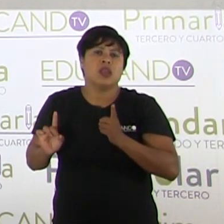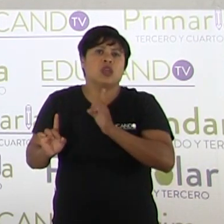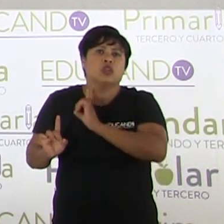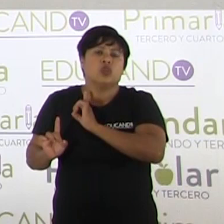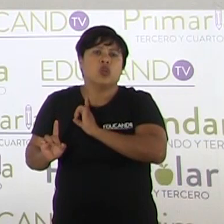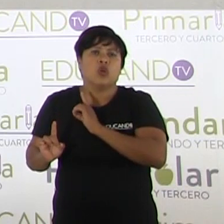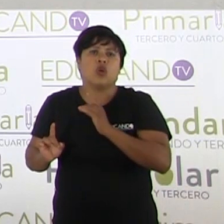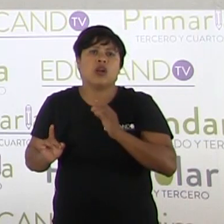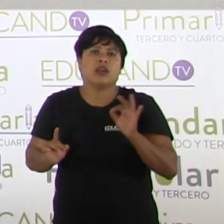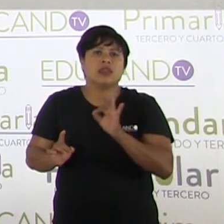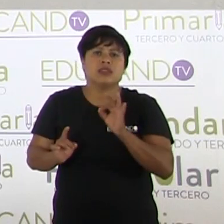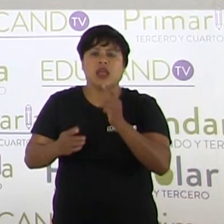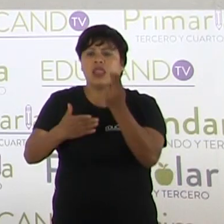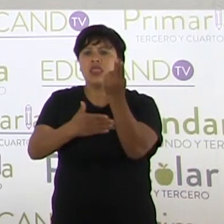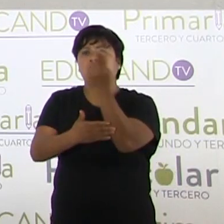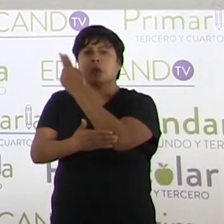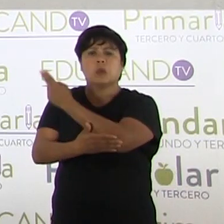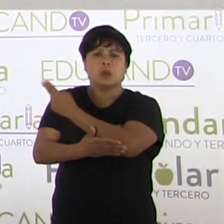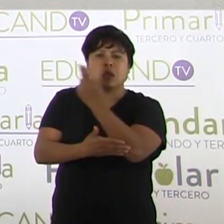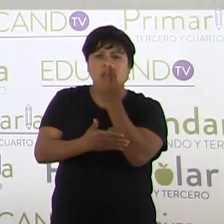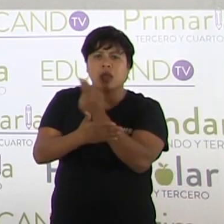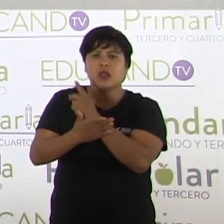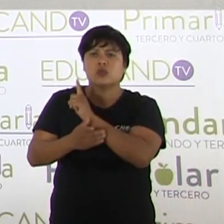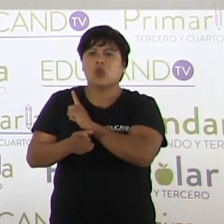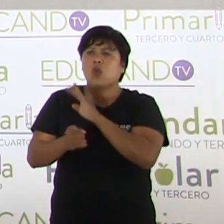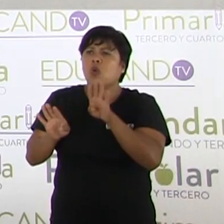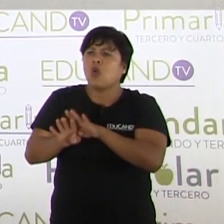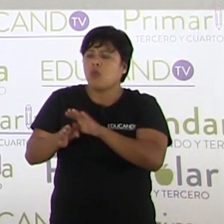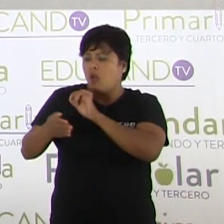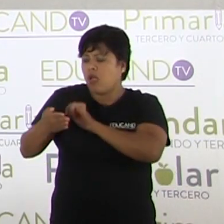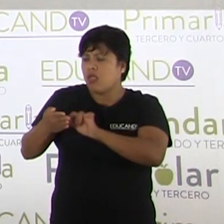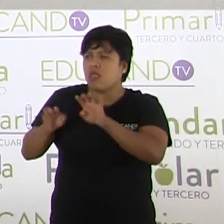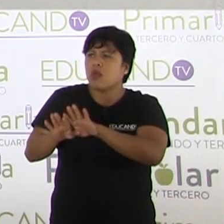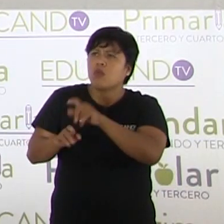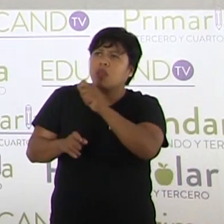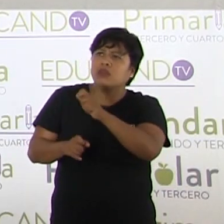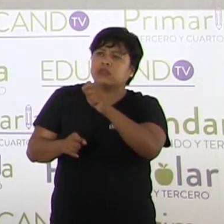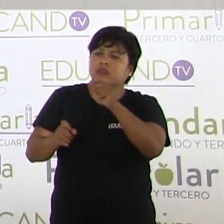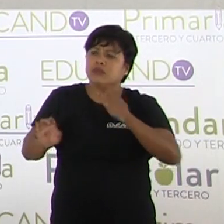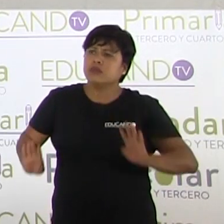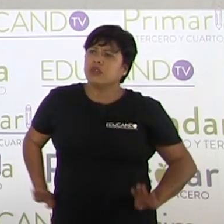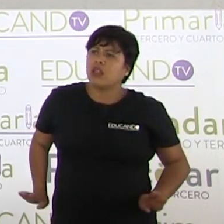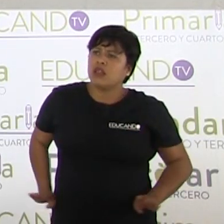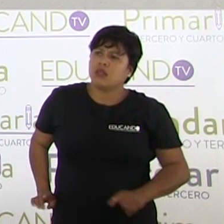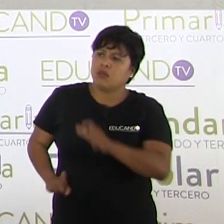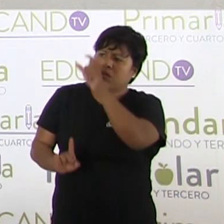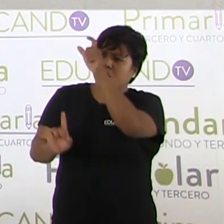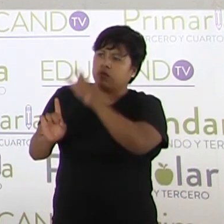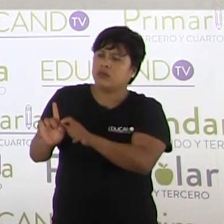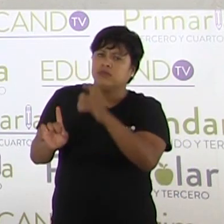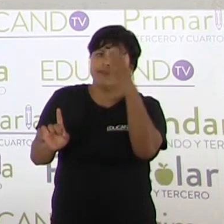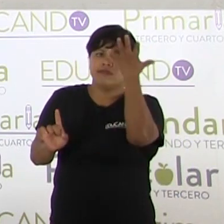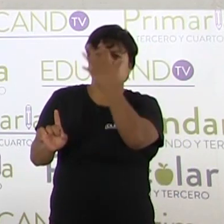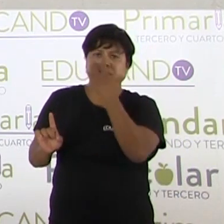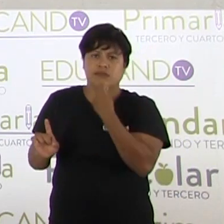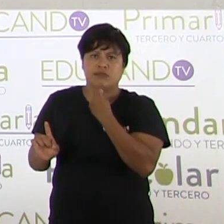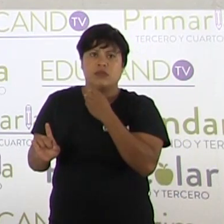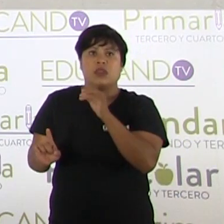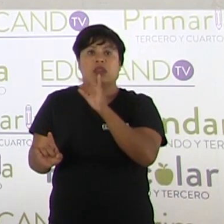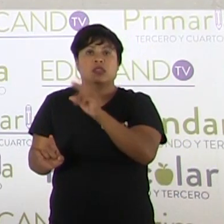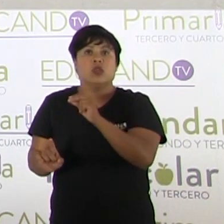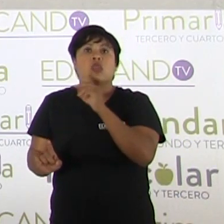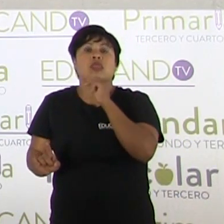va a dibujar y a describir su belleza, sino también se va a describir como